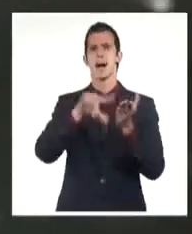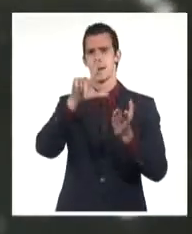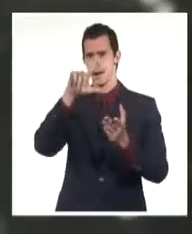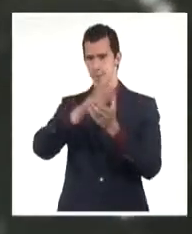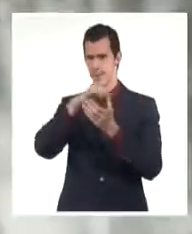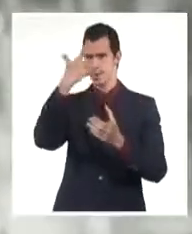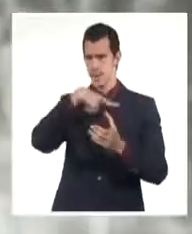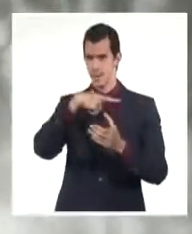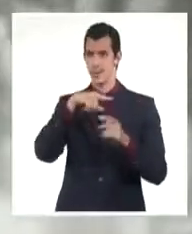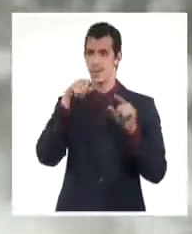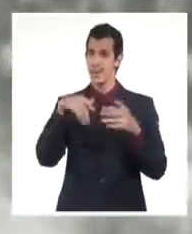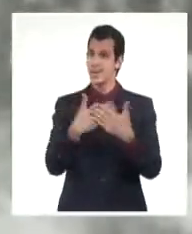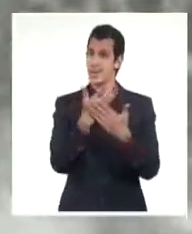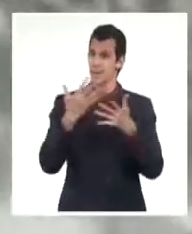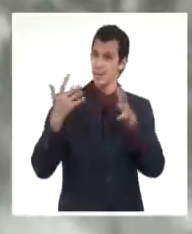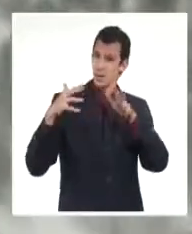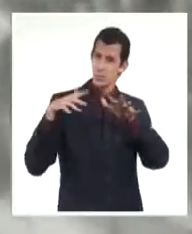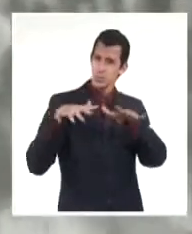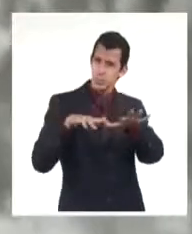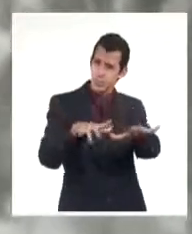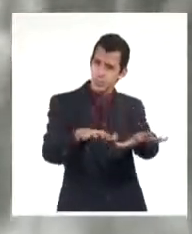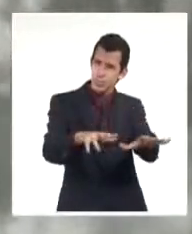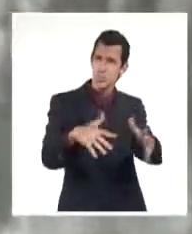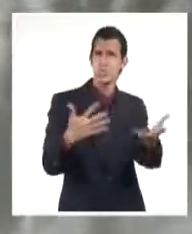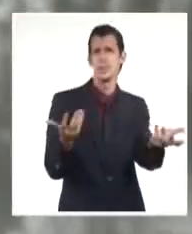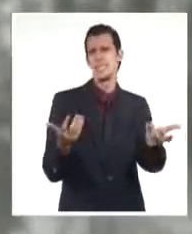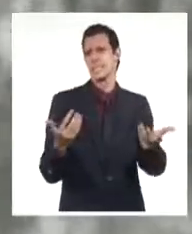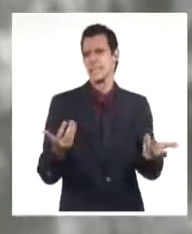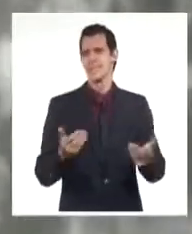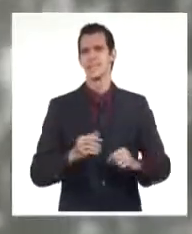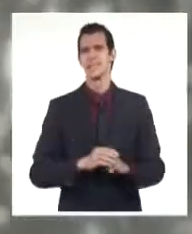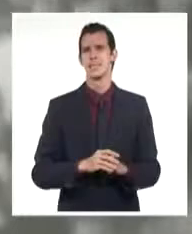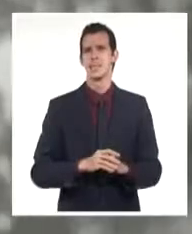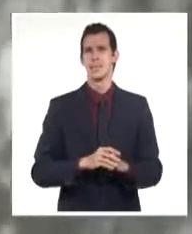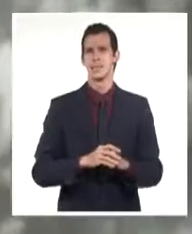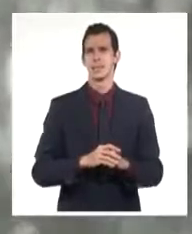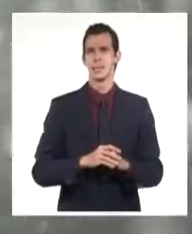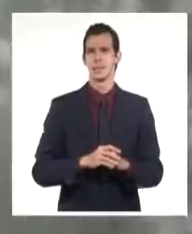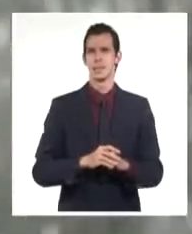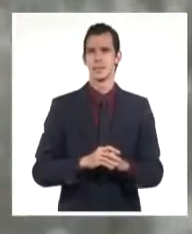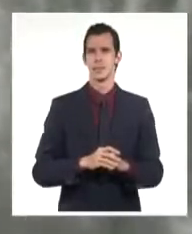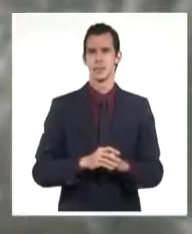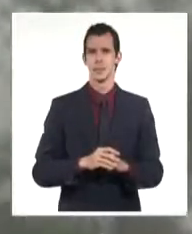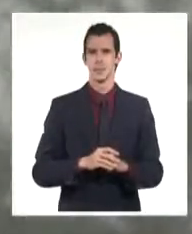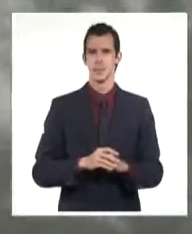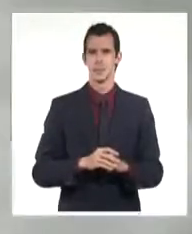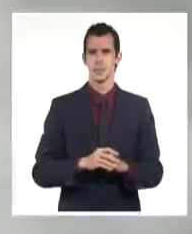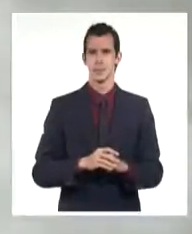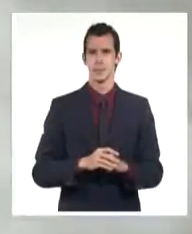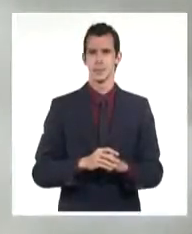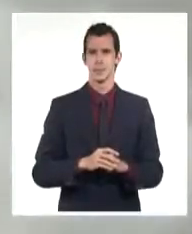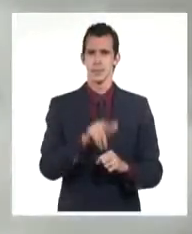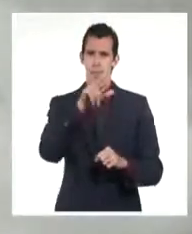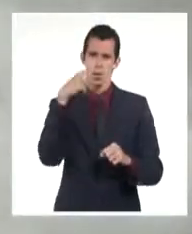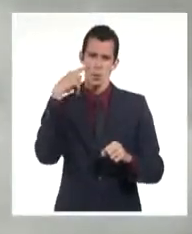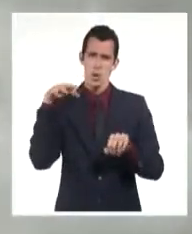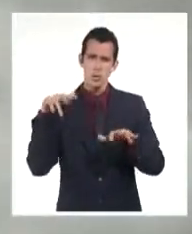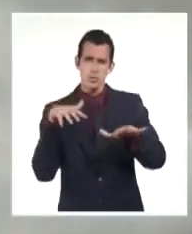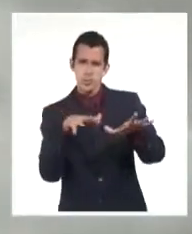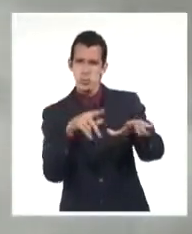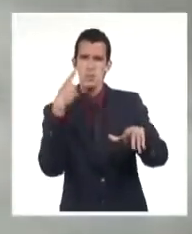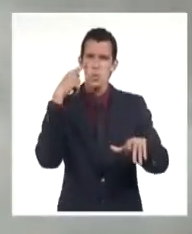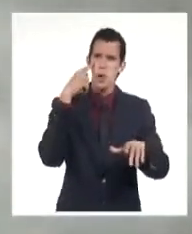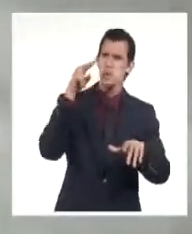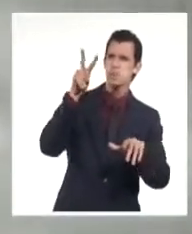a lo largo de la Bahía Habanera y frente al Palacio de los Capitanes Generales para contemplar cómo se izaba la bandera de la